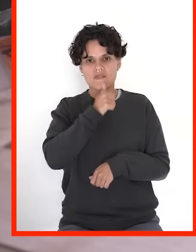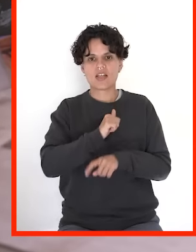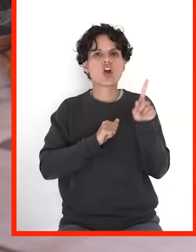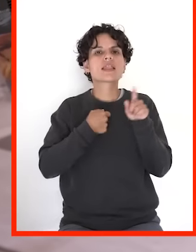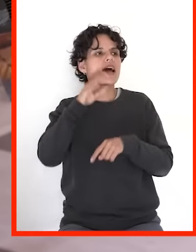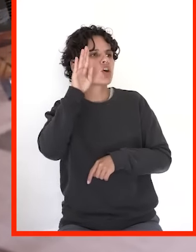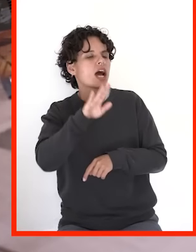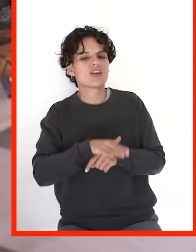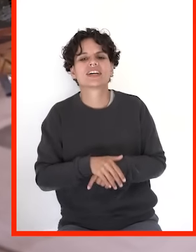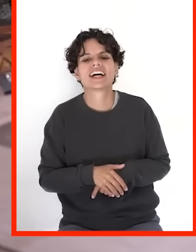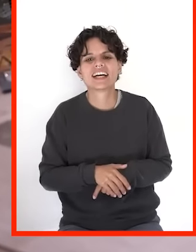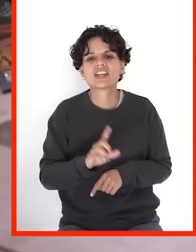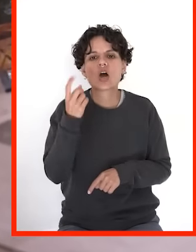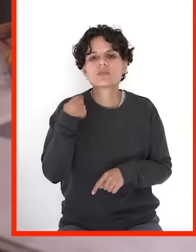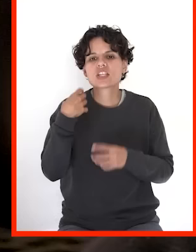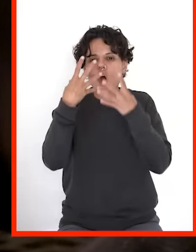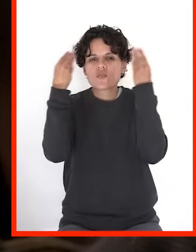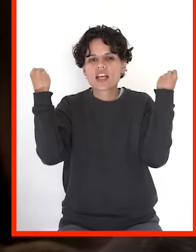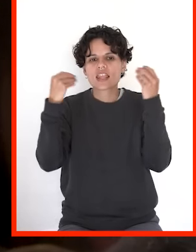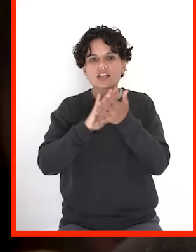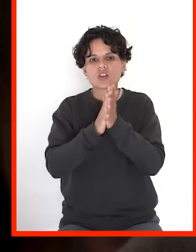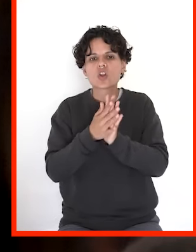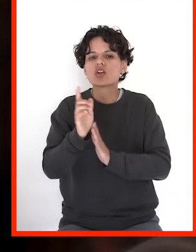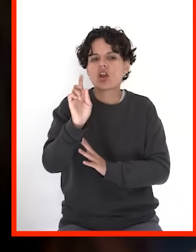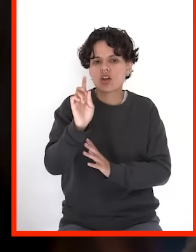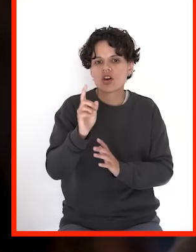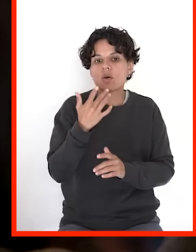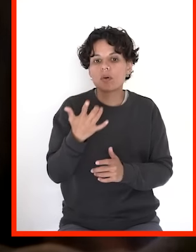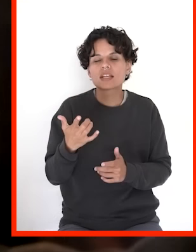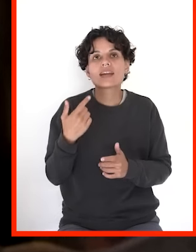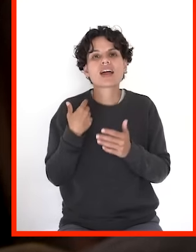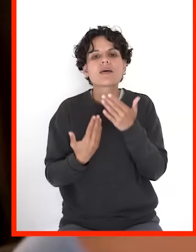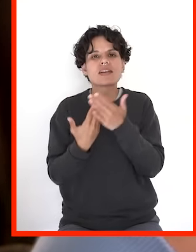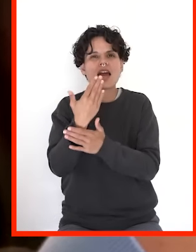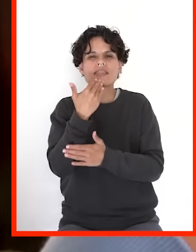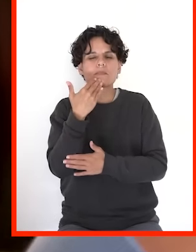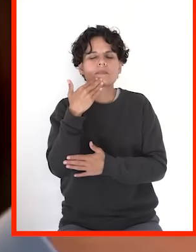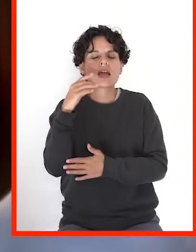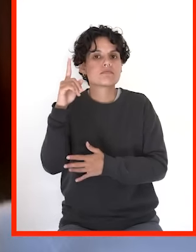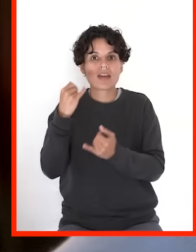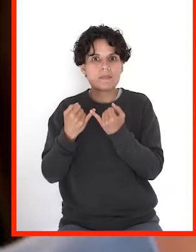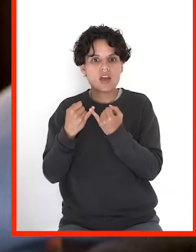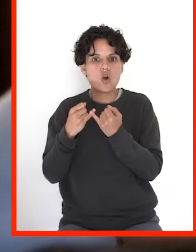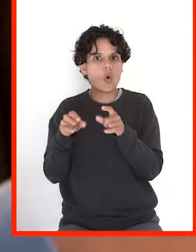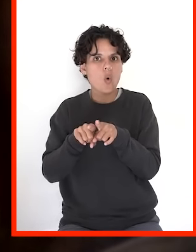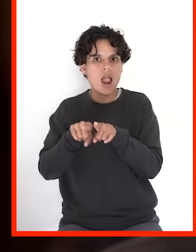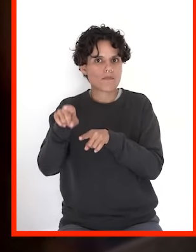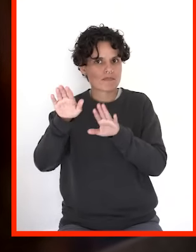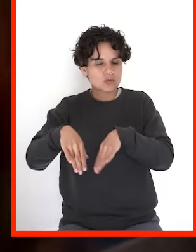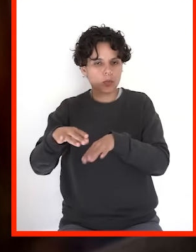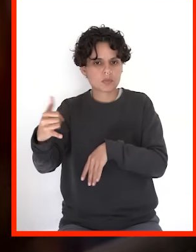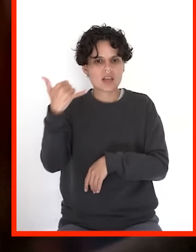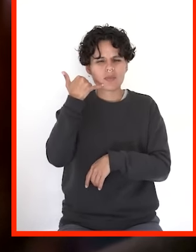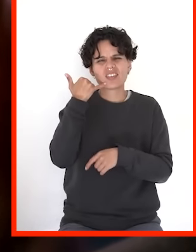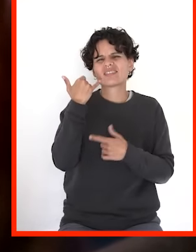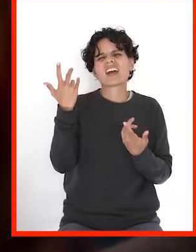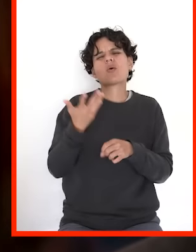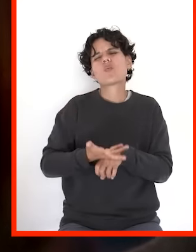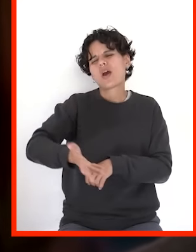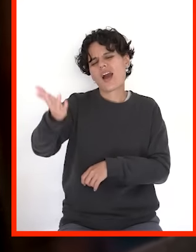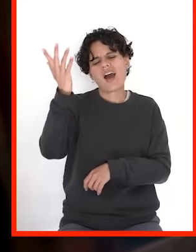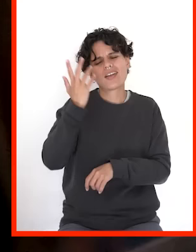Pancho no se acuerda ni una wea. No puedo decir dónde estaba. Me llaman en la mañana, el Charlie también me llamó. Y me dije como que no le creí, ay, qué wea, el Charlie la más que tira. ¿También